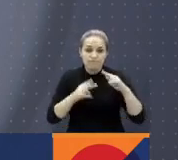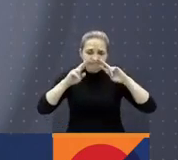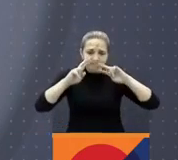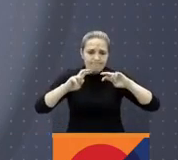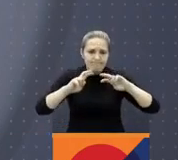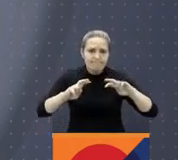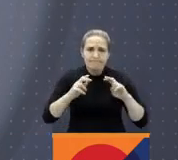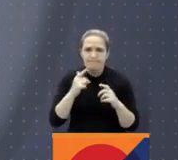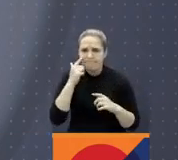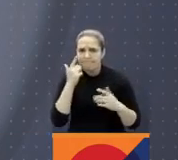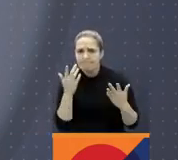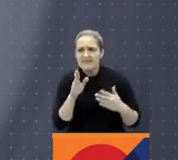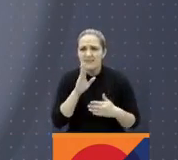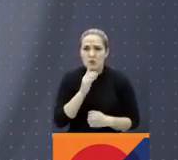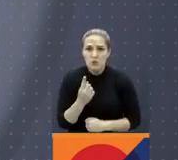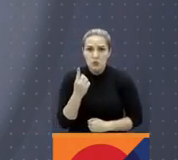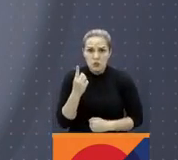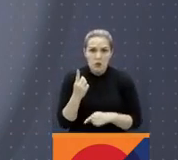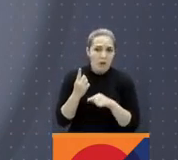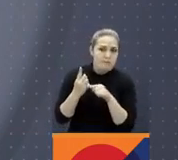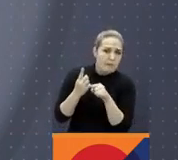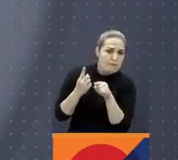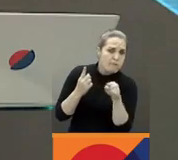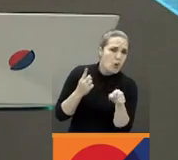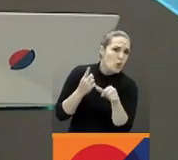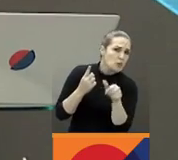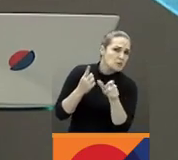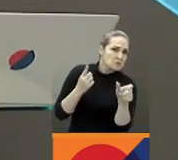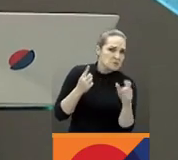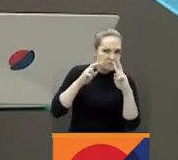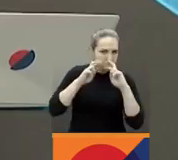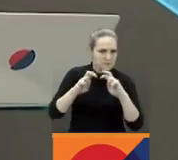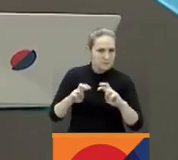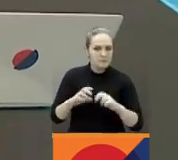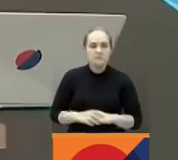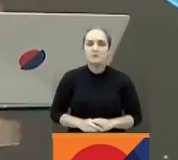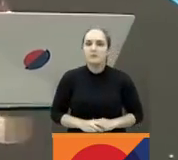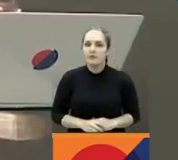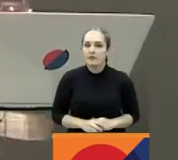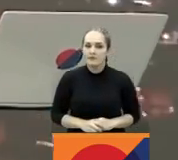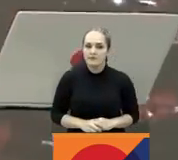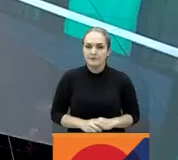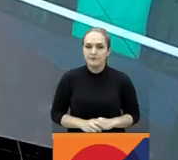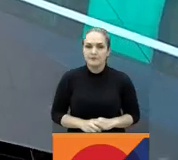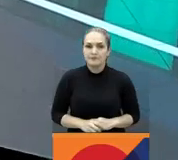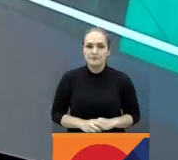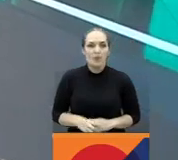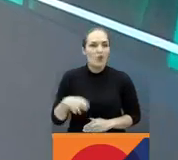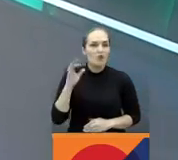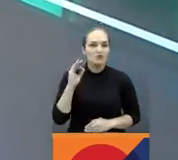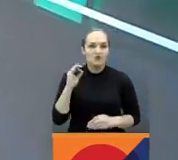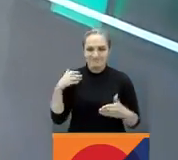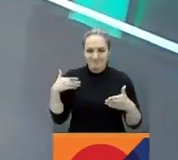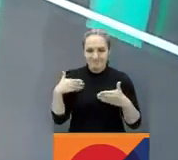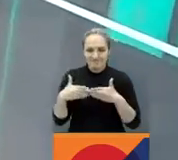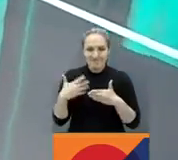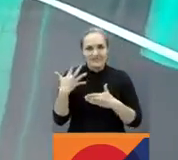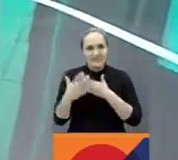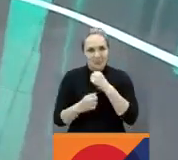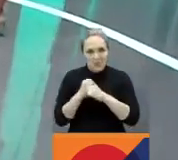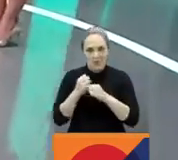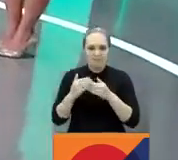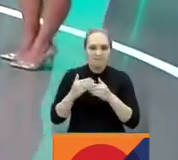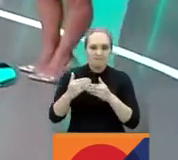para establecer si hay más responsables detrás de este crimen. Y cada 5 años se revela un análisis sobre